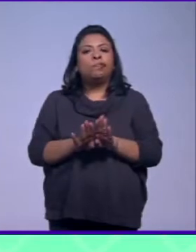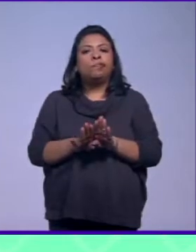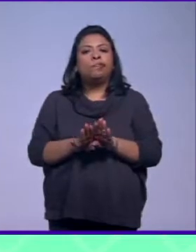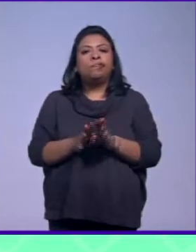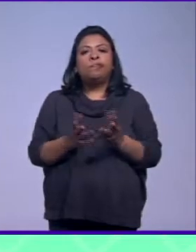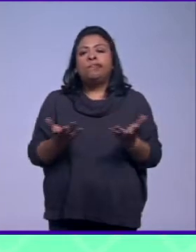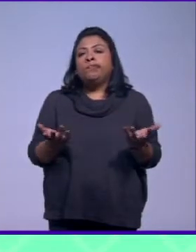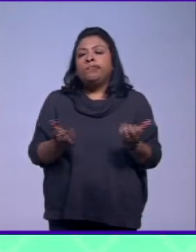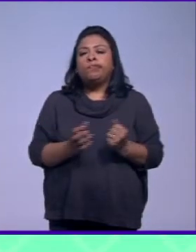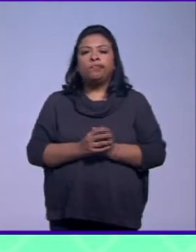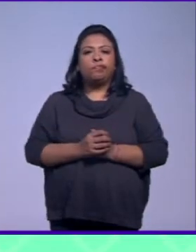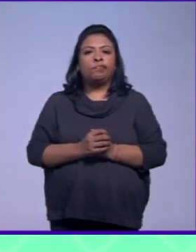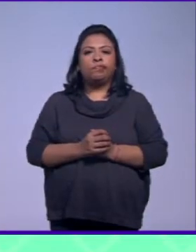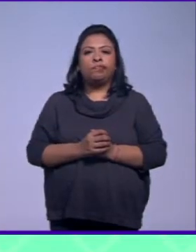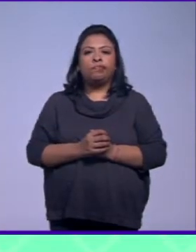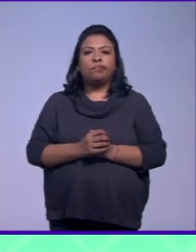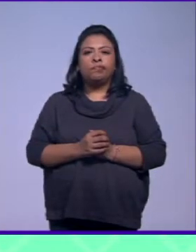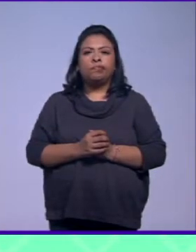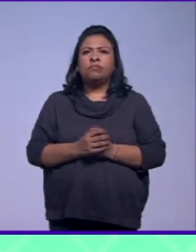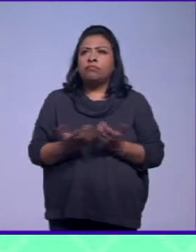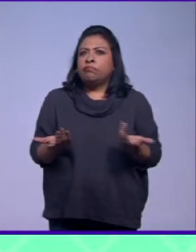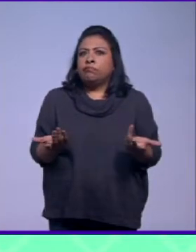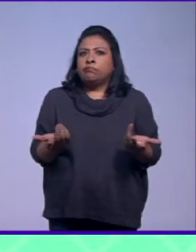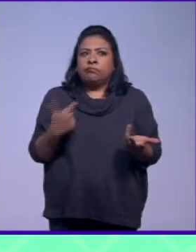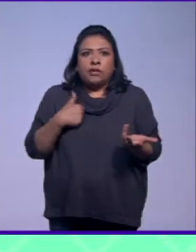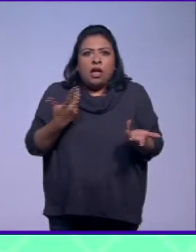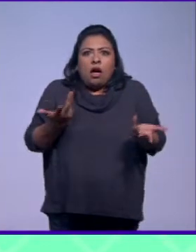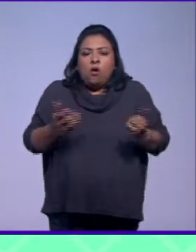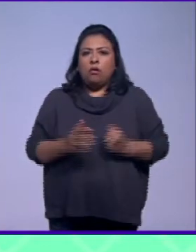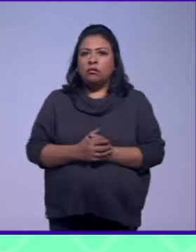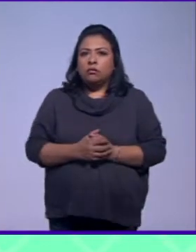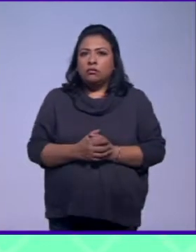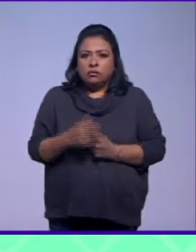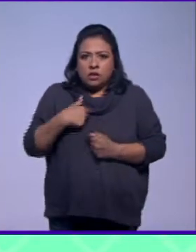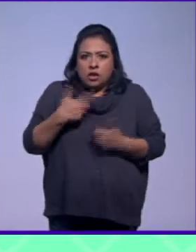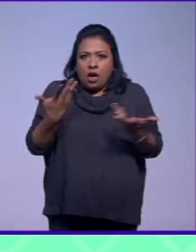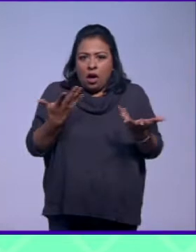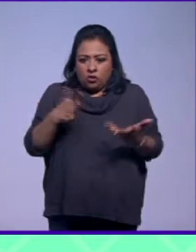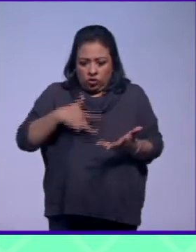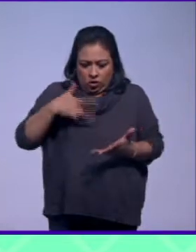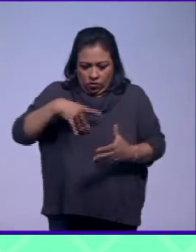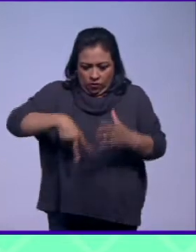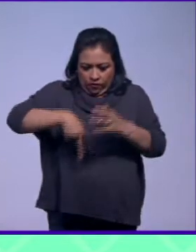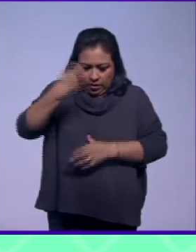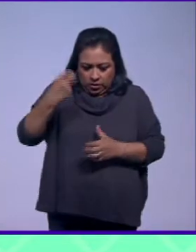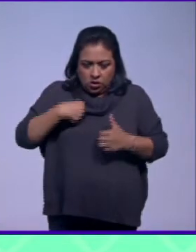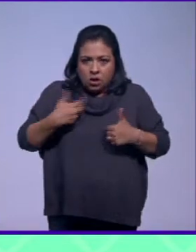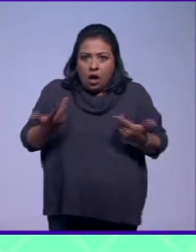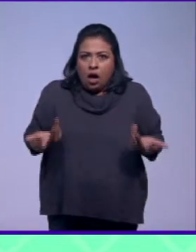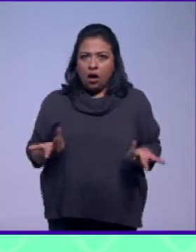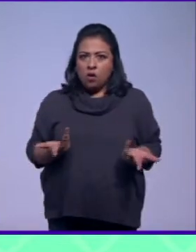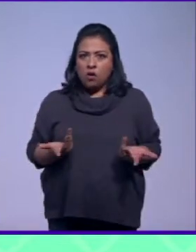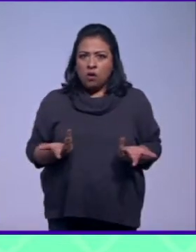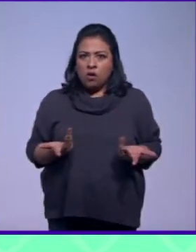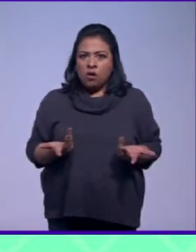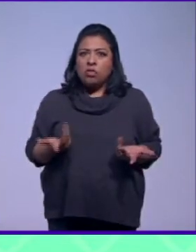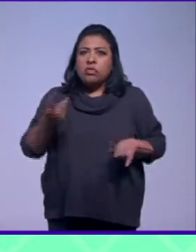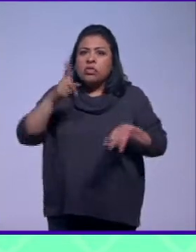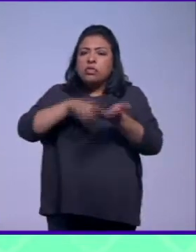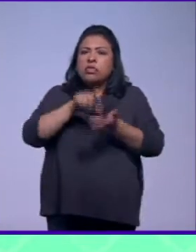pues qué días y ahora qué hago con esto qué hago con este vacío pero además qué hago con este